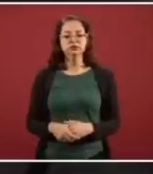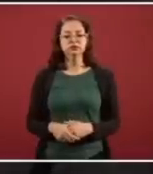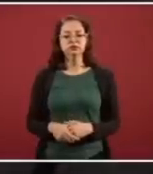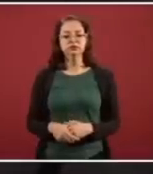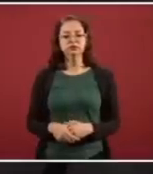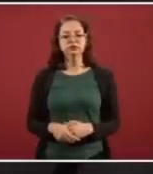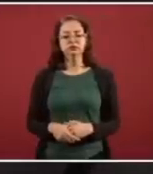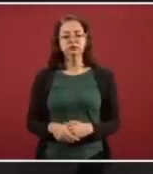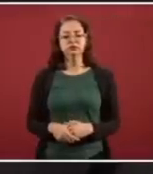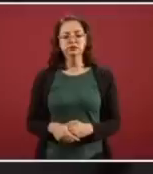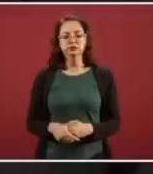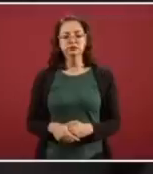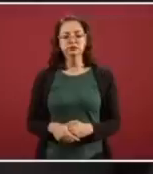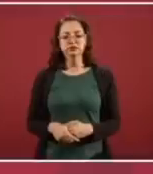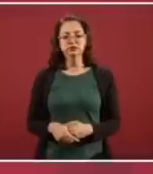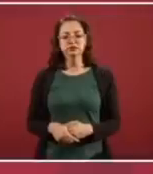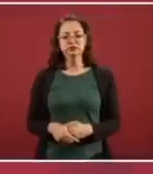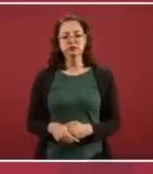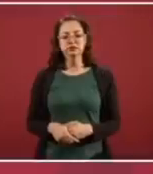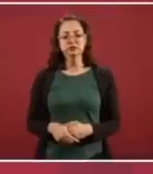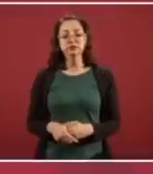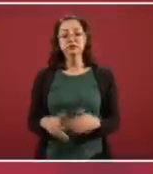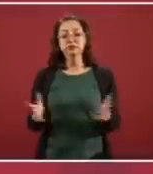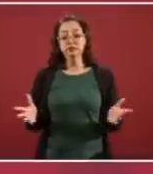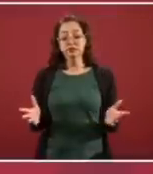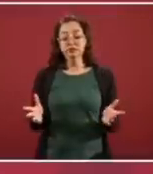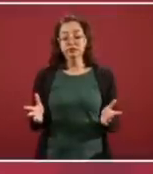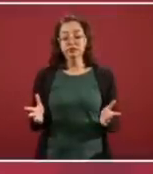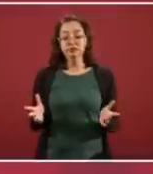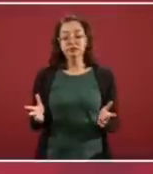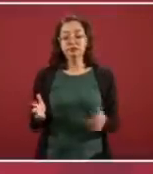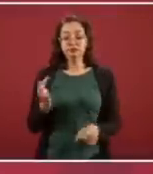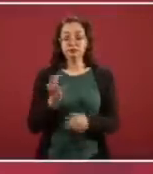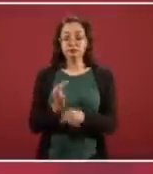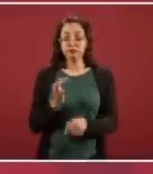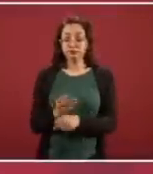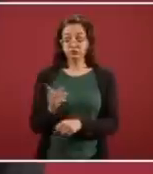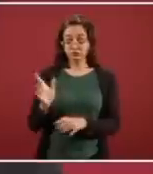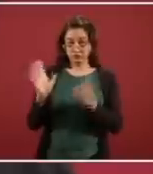Y no deja de ser presunto